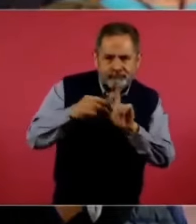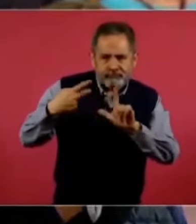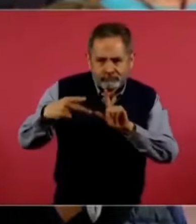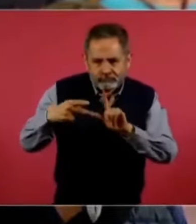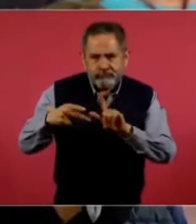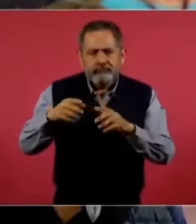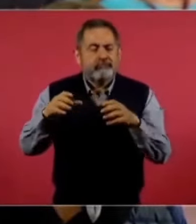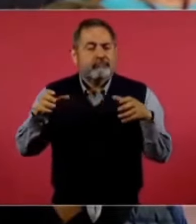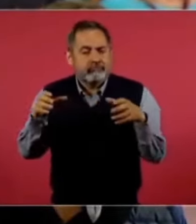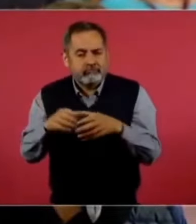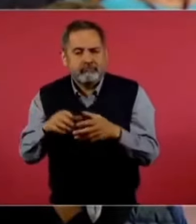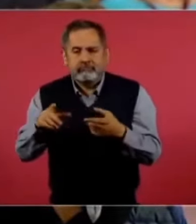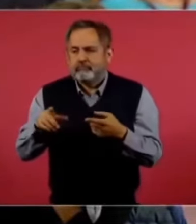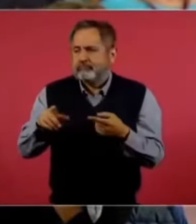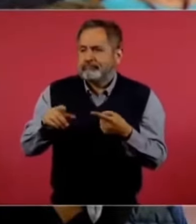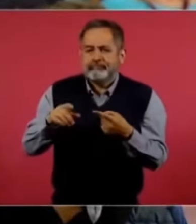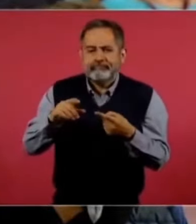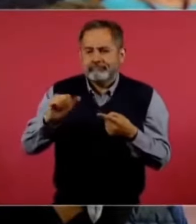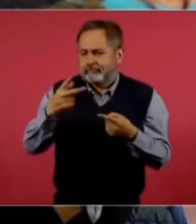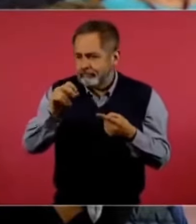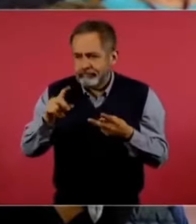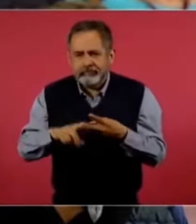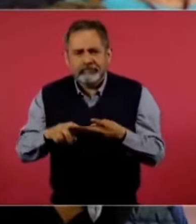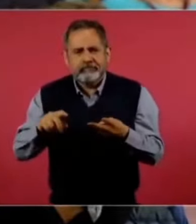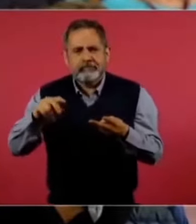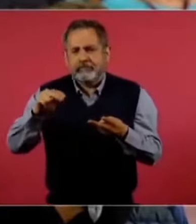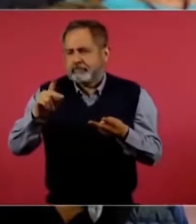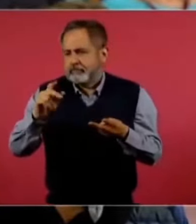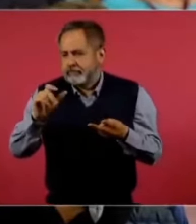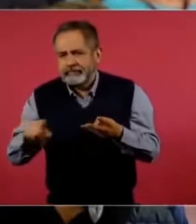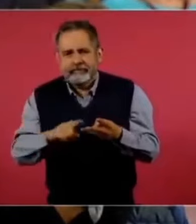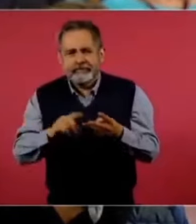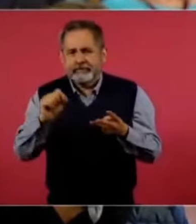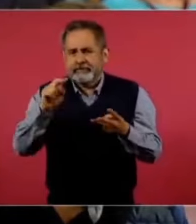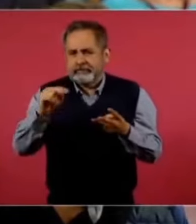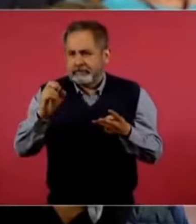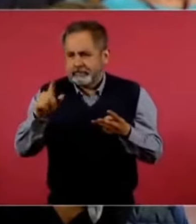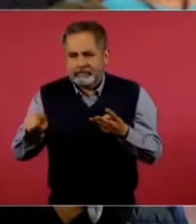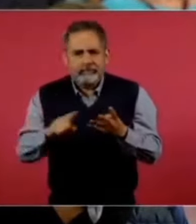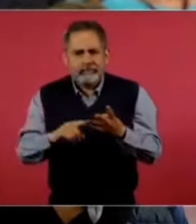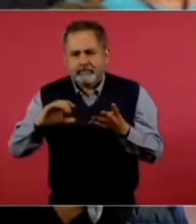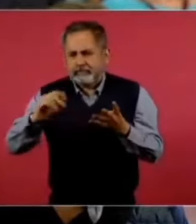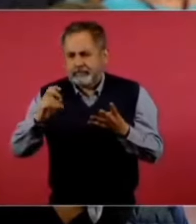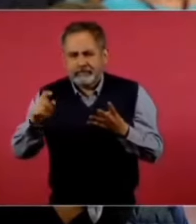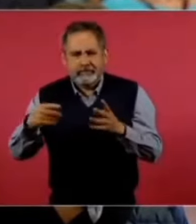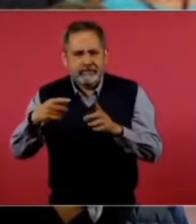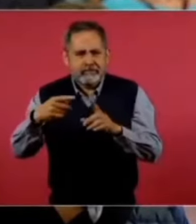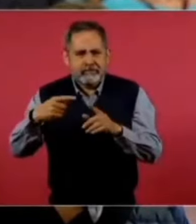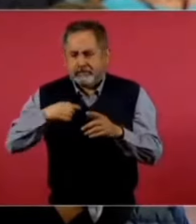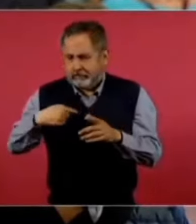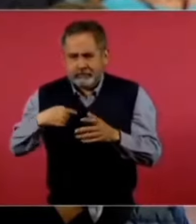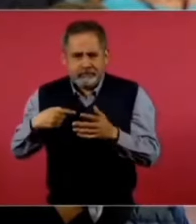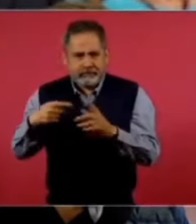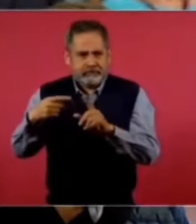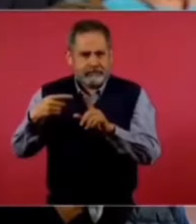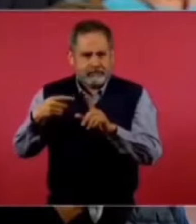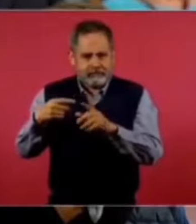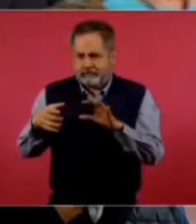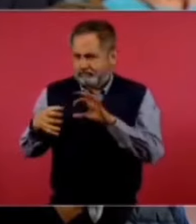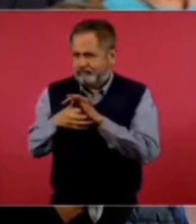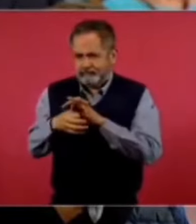Político, Campechaneando, Nopal Times, Sin Censura, Chapucero y su servidor, Lord Molecula.